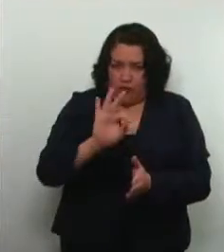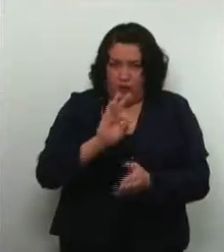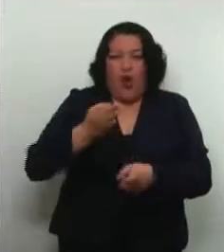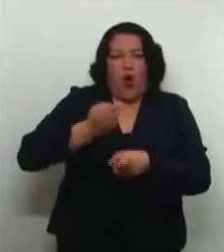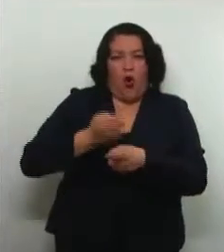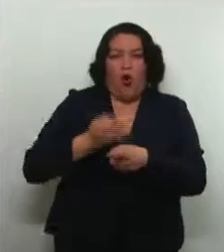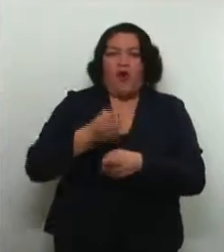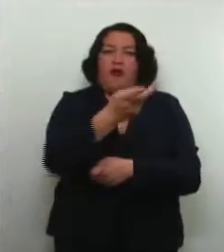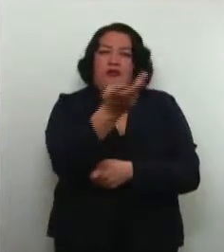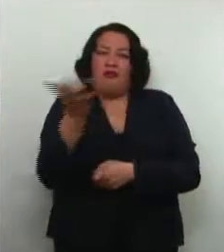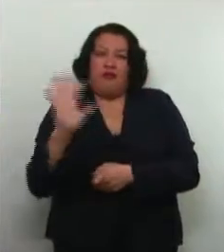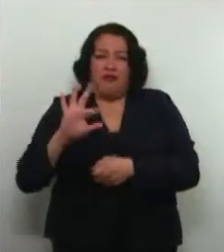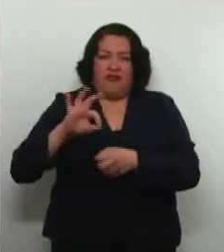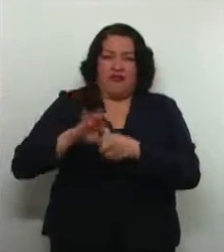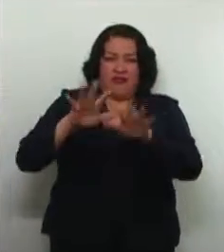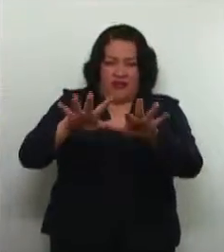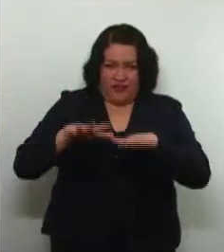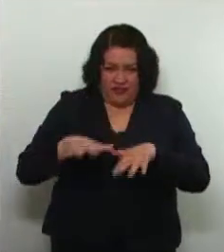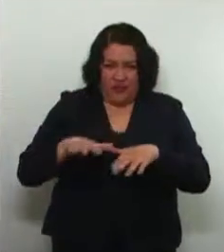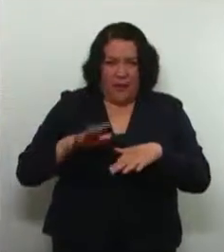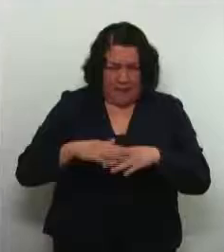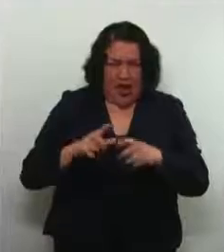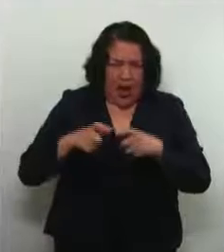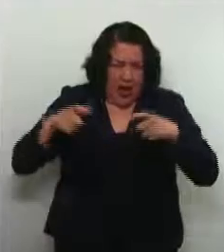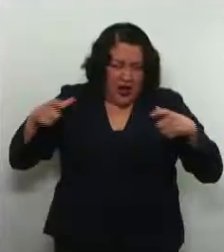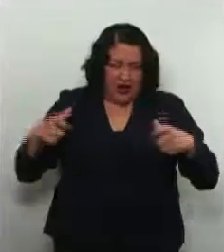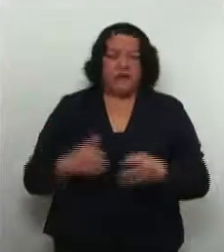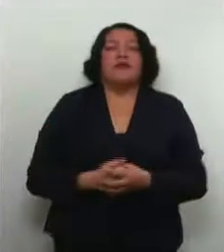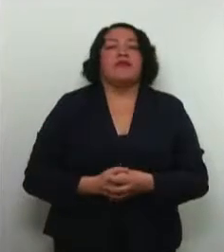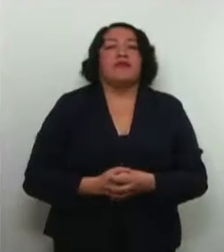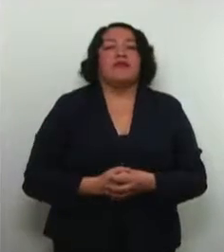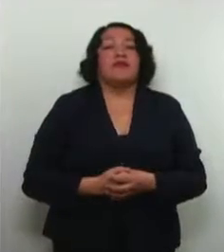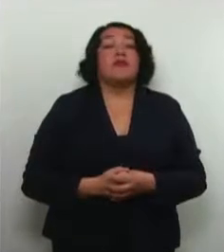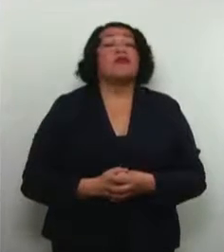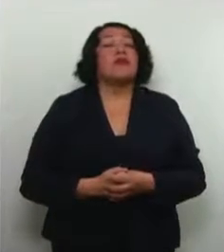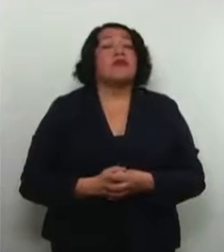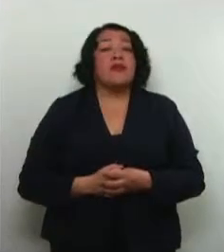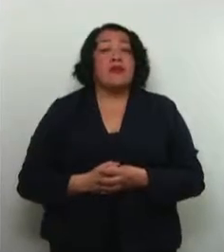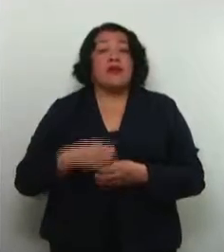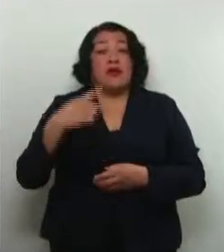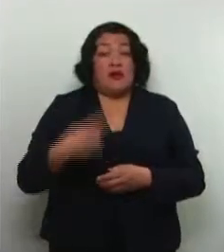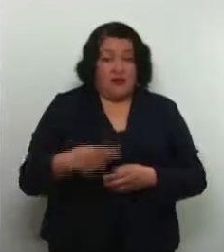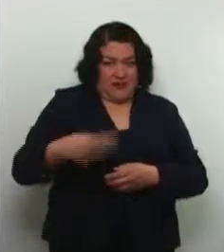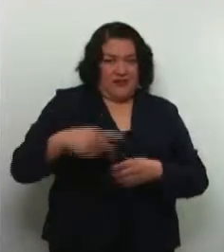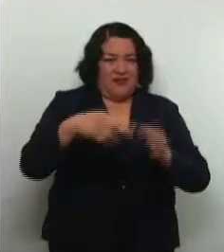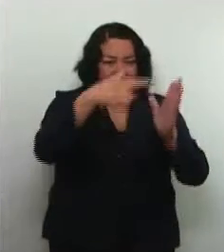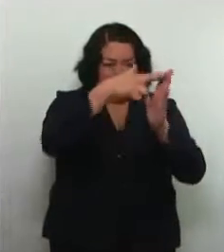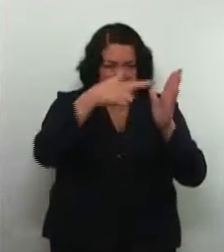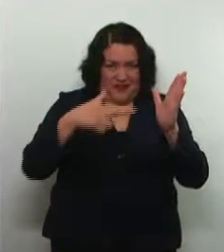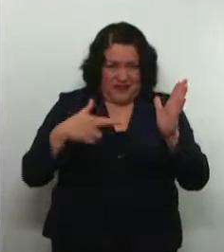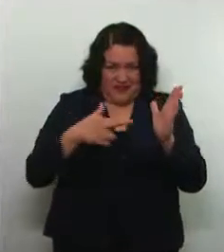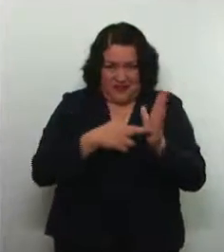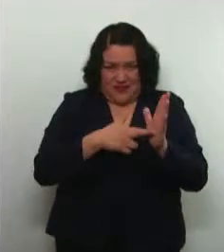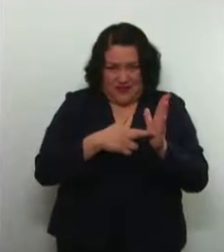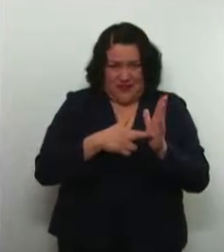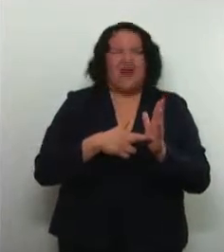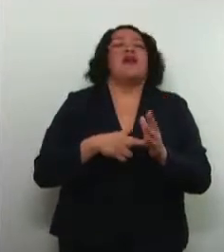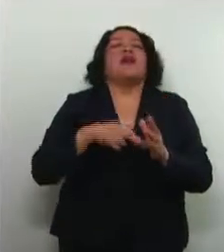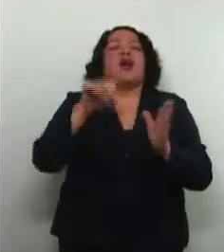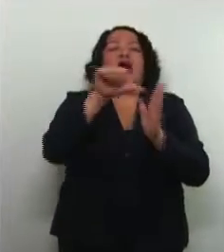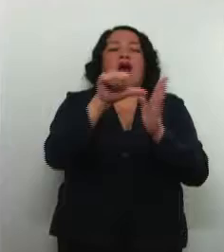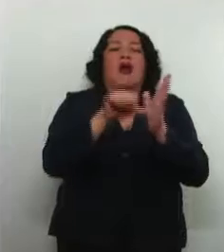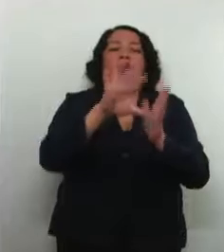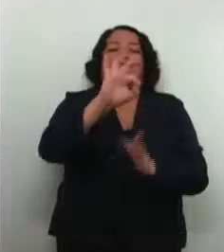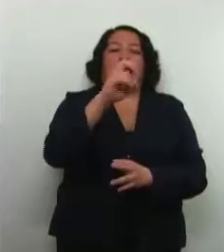los constituyentes presentes. Háganse los avisos a los que se refiere el artículo 42, numeral 3